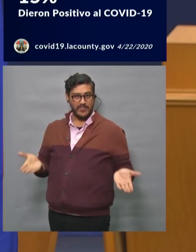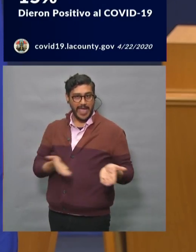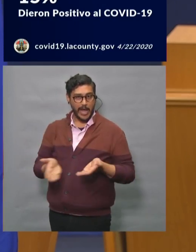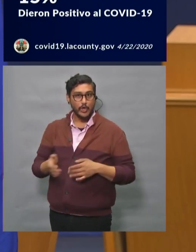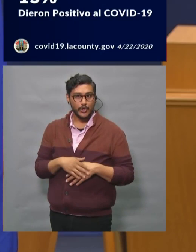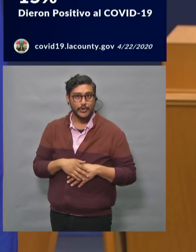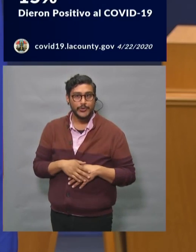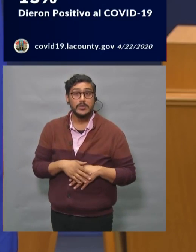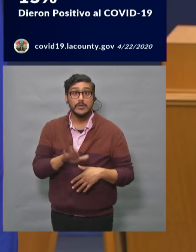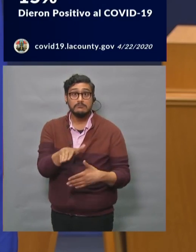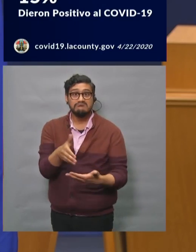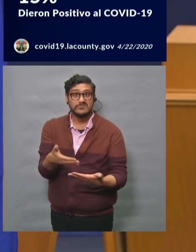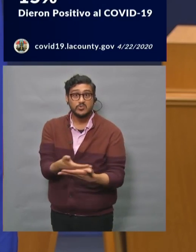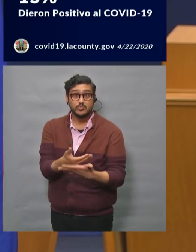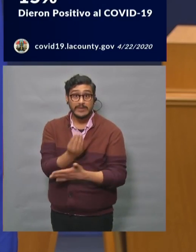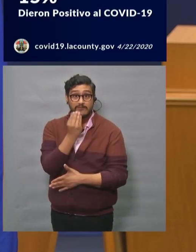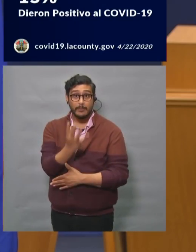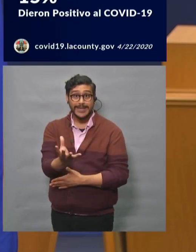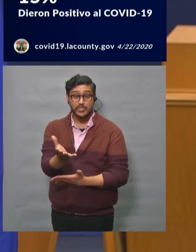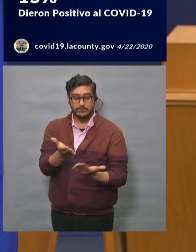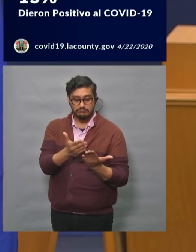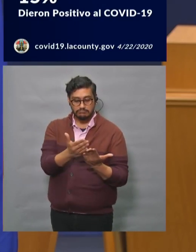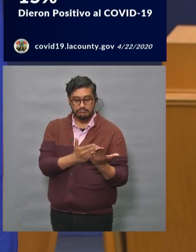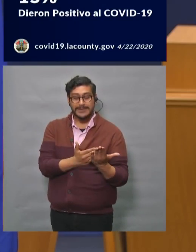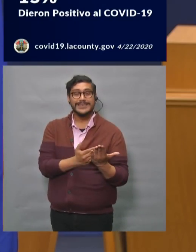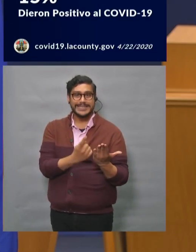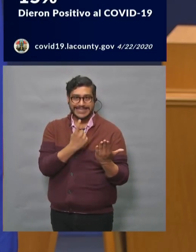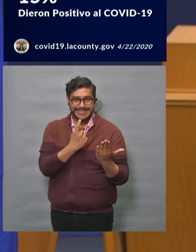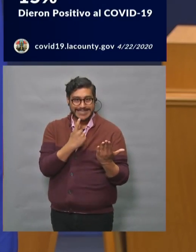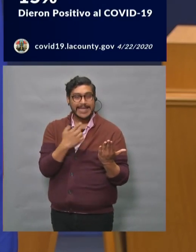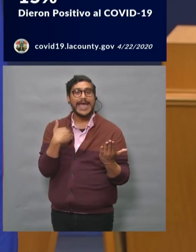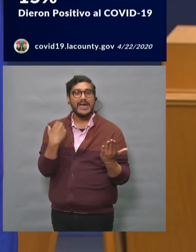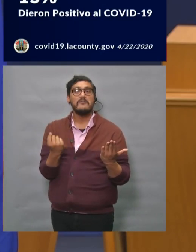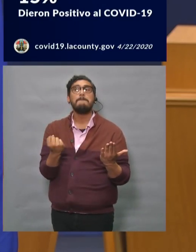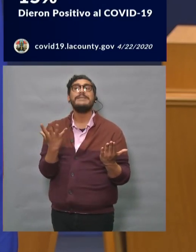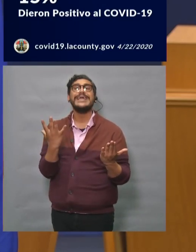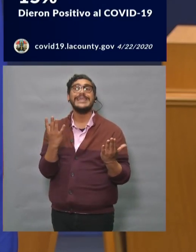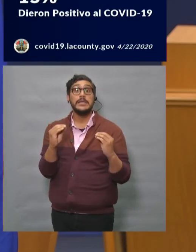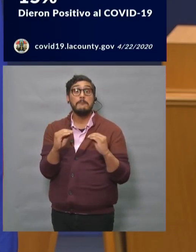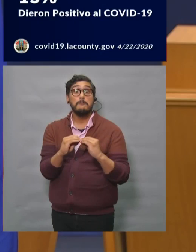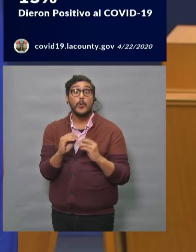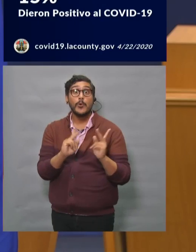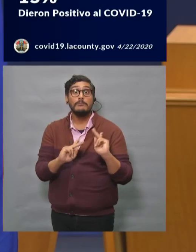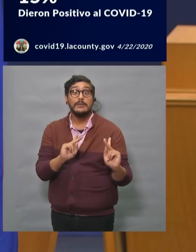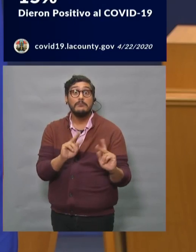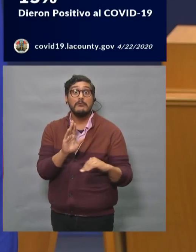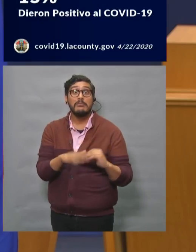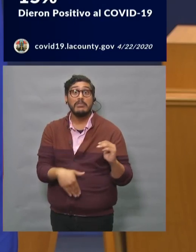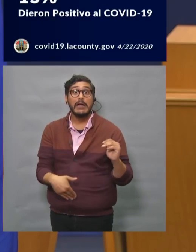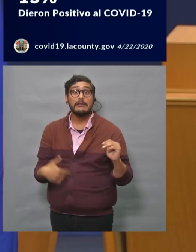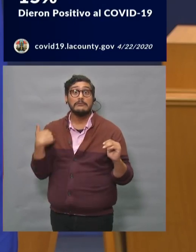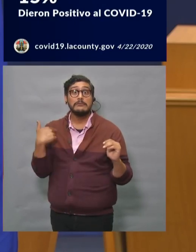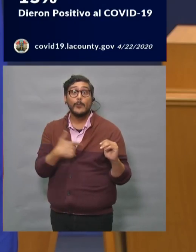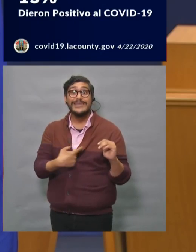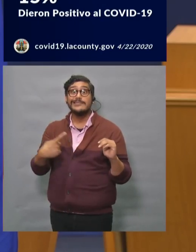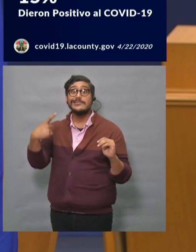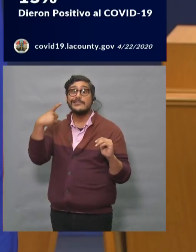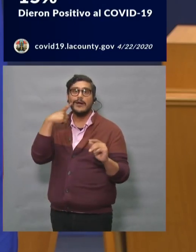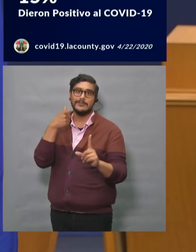nueva información que tenemos, cual documenta que hay muchas más personas de las que pensamos que son positivas